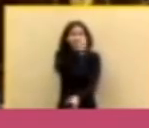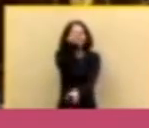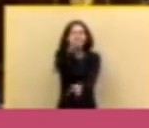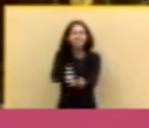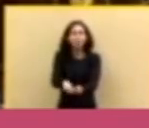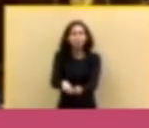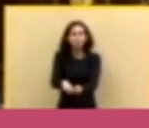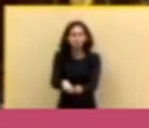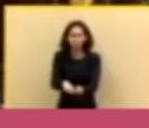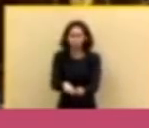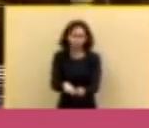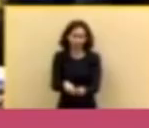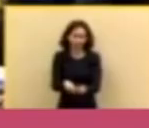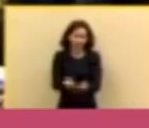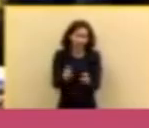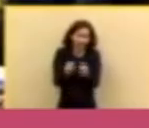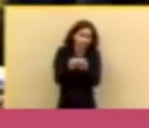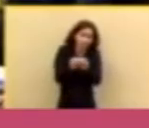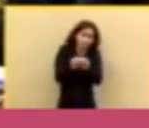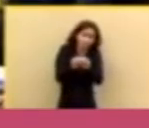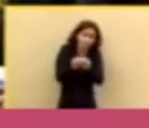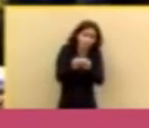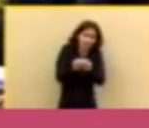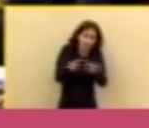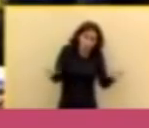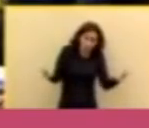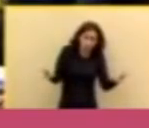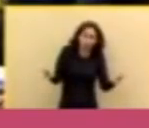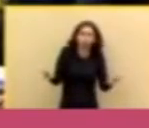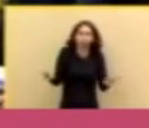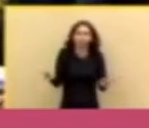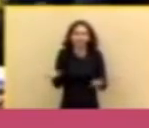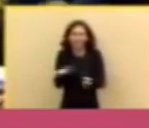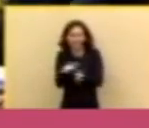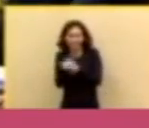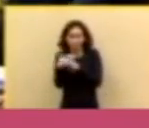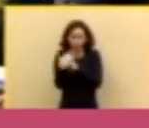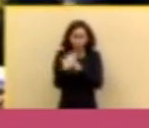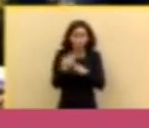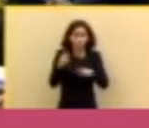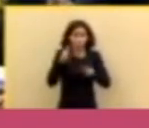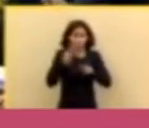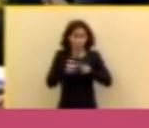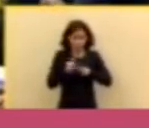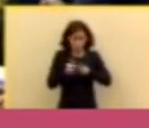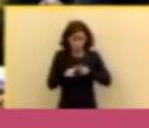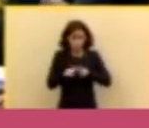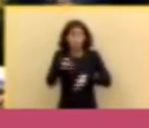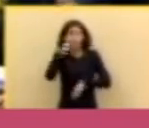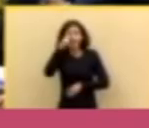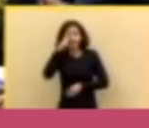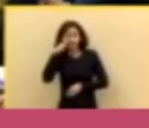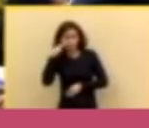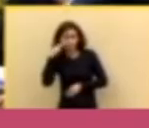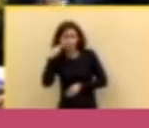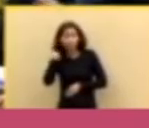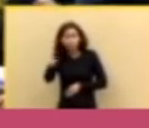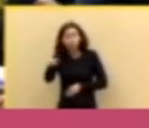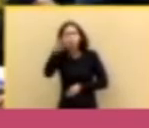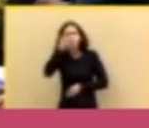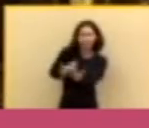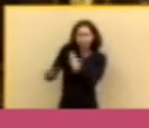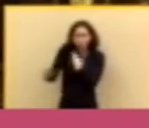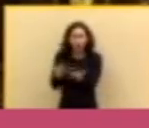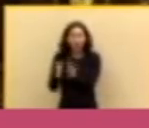yo no sé si Casado tiene en la cabeza, había mencionado que ha habido dos mayorías absolutas en el siglo XXI, en el 2000 y en el 2011,